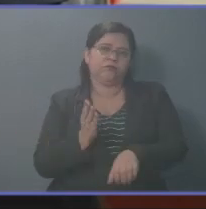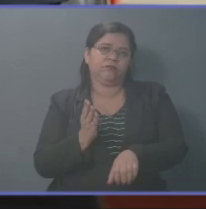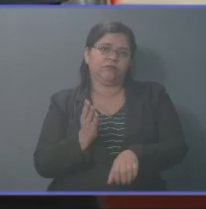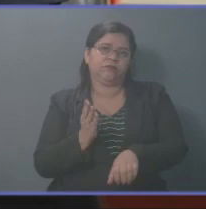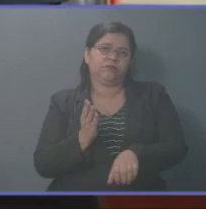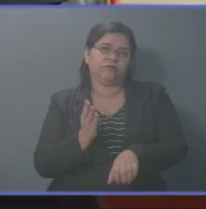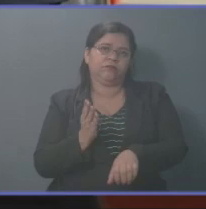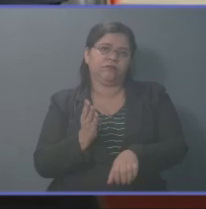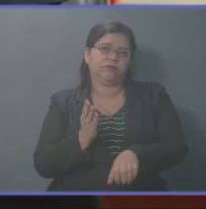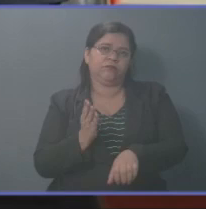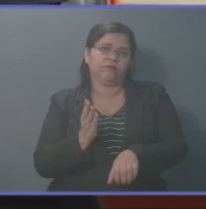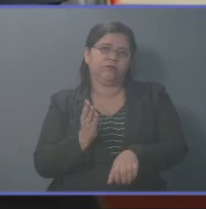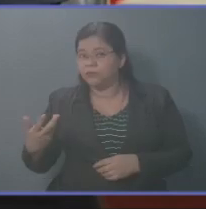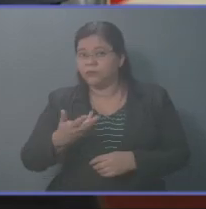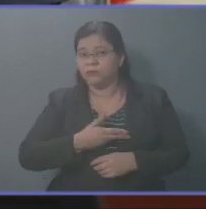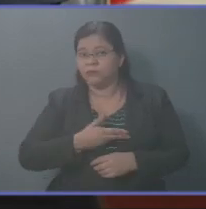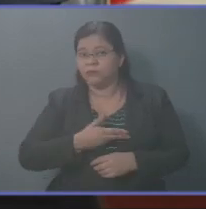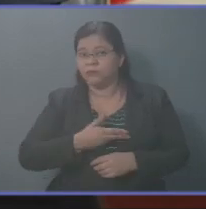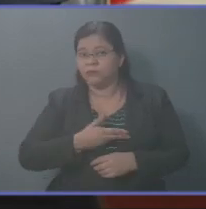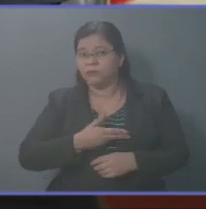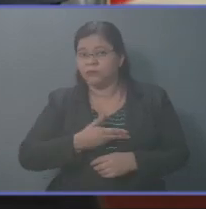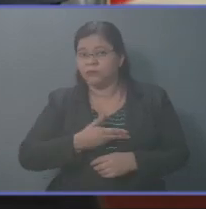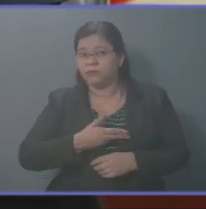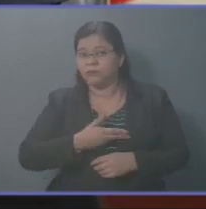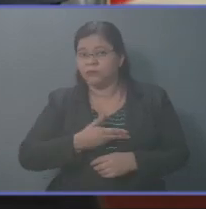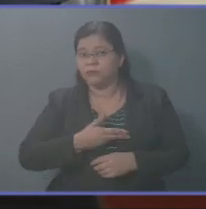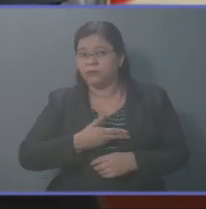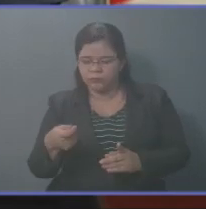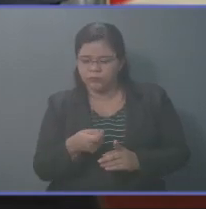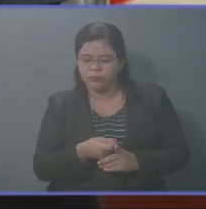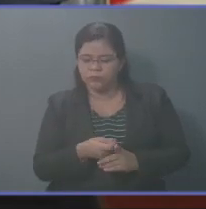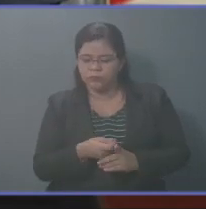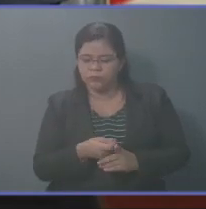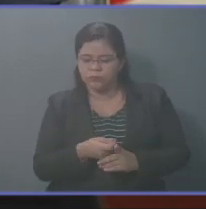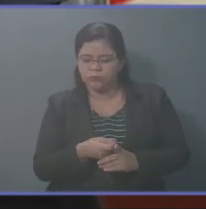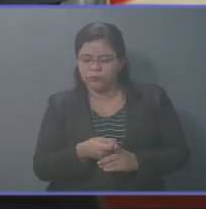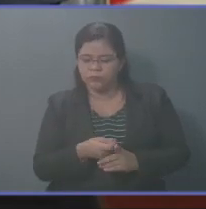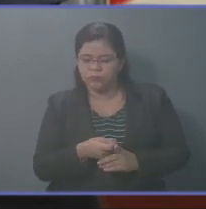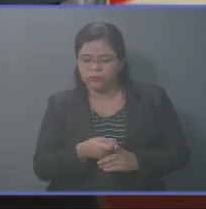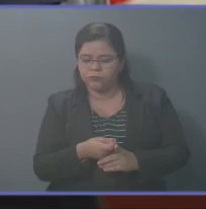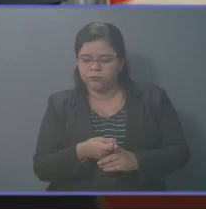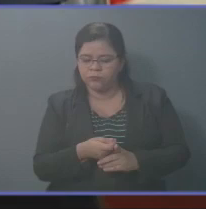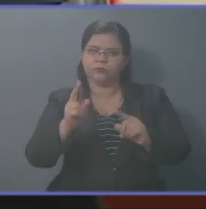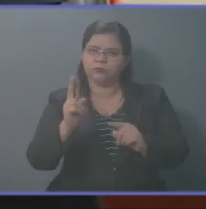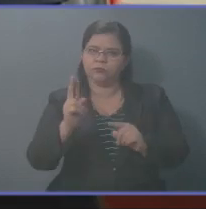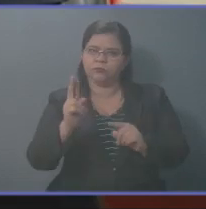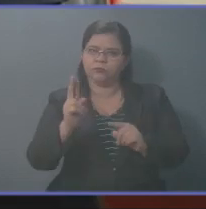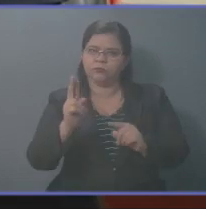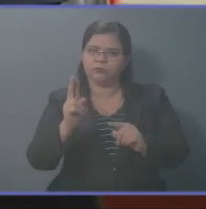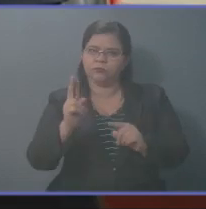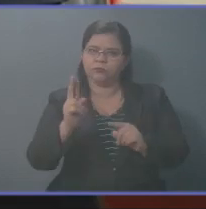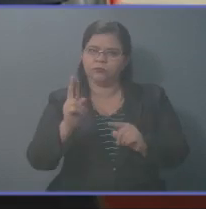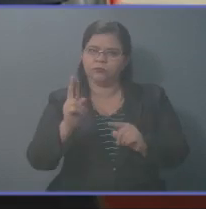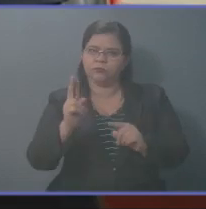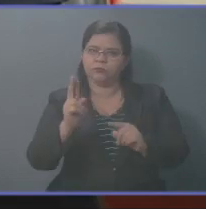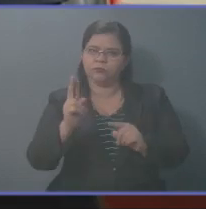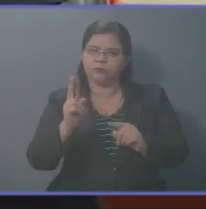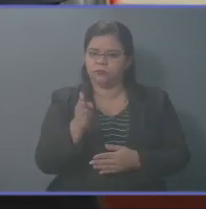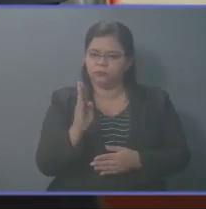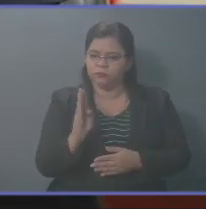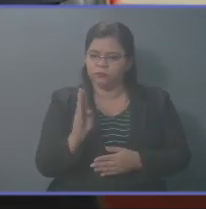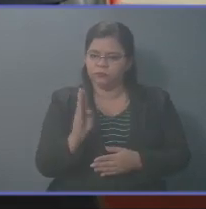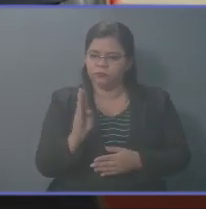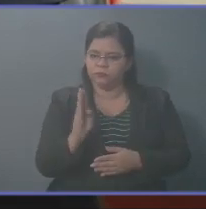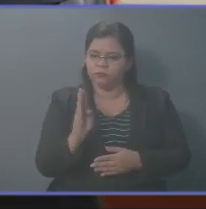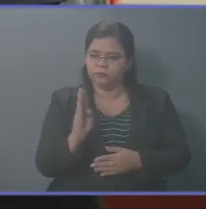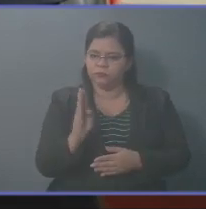las reformas pertinentes para hacer eficiente el pago de la entrega de compensación económica, manteniendo inalterados los niveles del costo del pasaje de los autobuses y microbuses en todo el